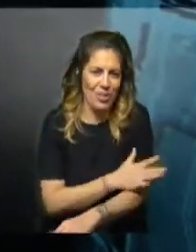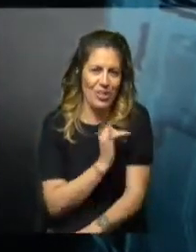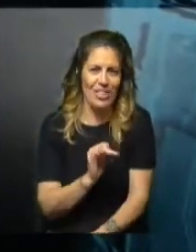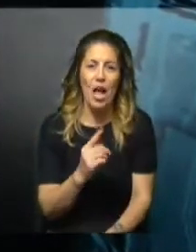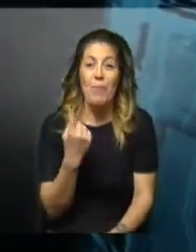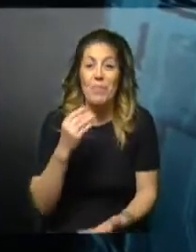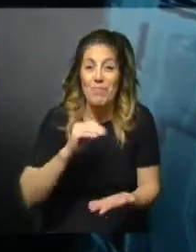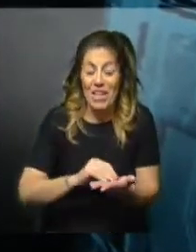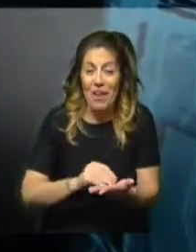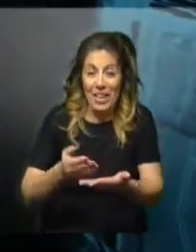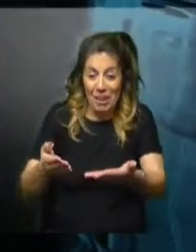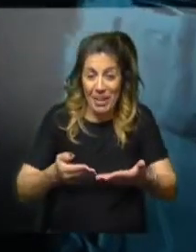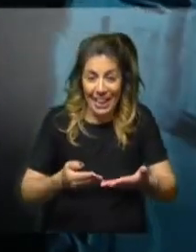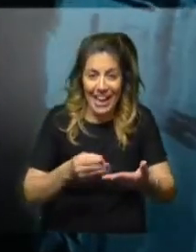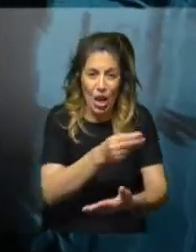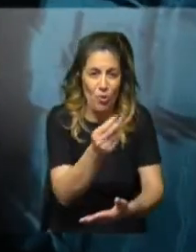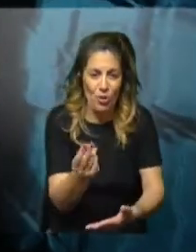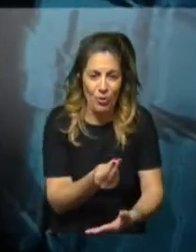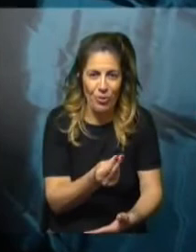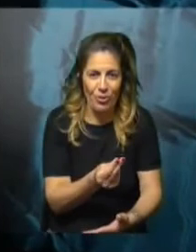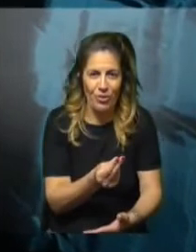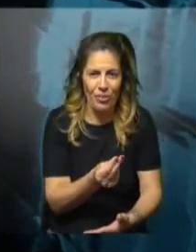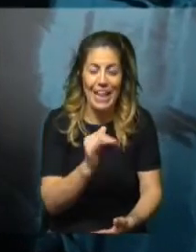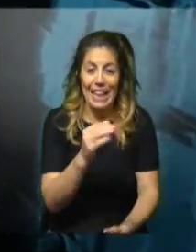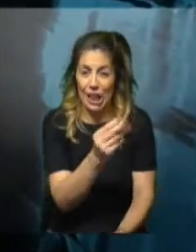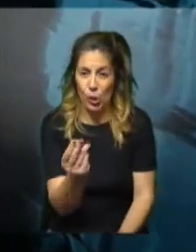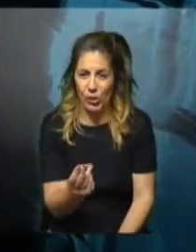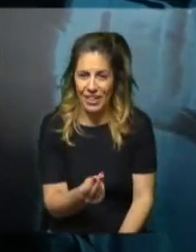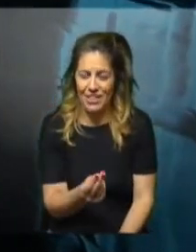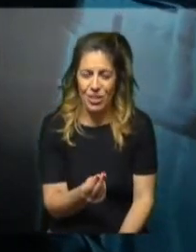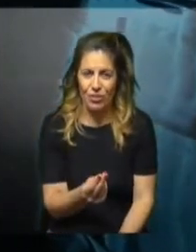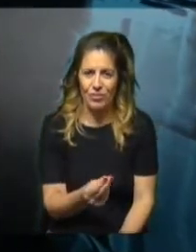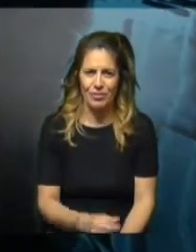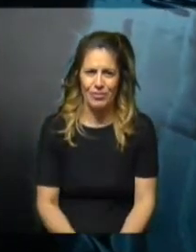vez que me regalan una caricatura y un o una ilustración